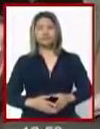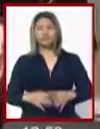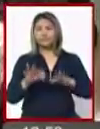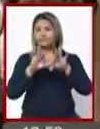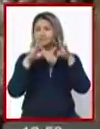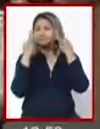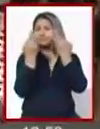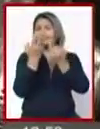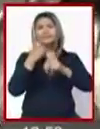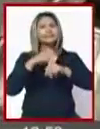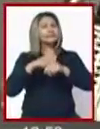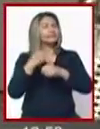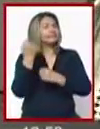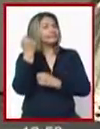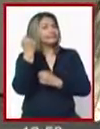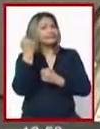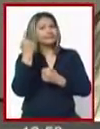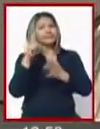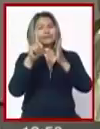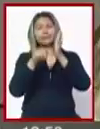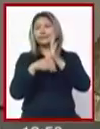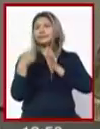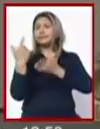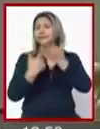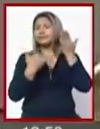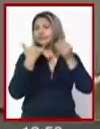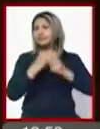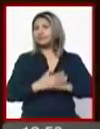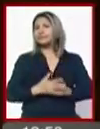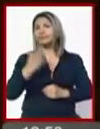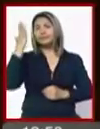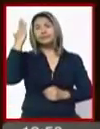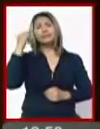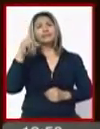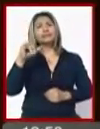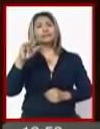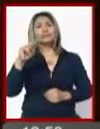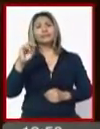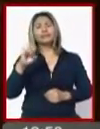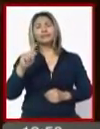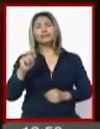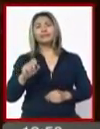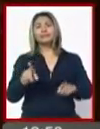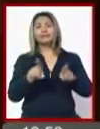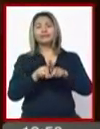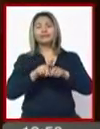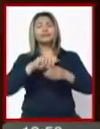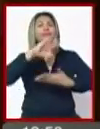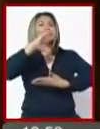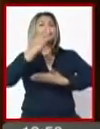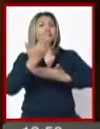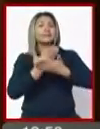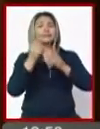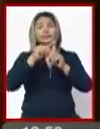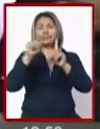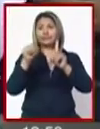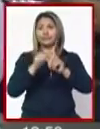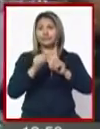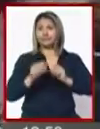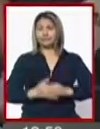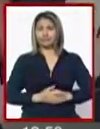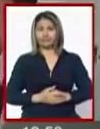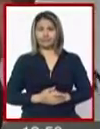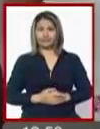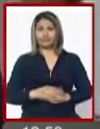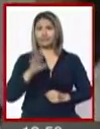La familia hasta el momento no encuentra consuelo después de lo sucedido, ya que Linette no se fue sola, sino también con el hijo que llevaba en el vientre.